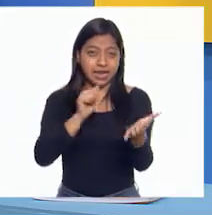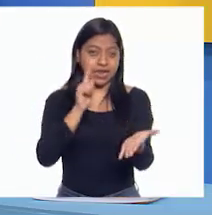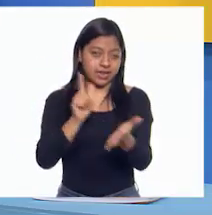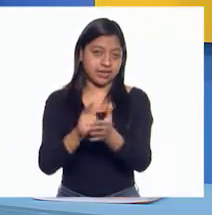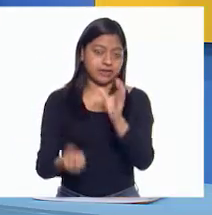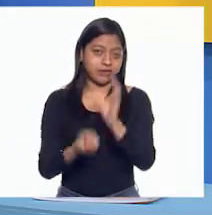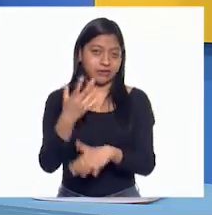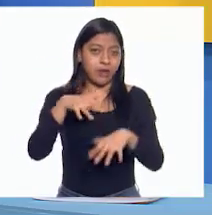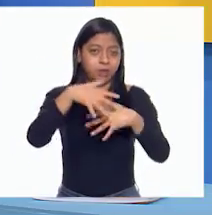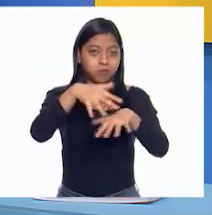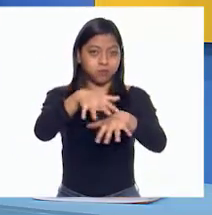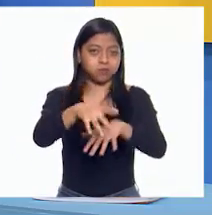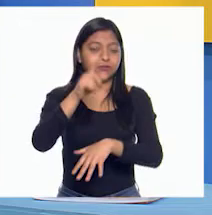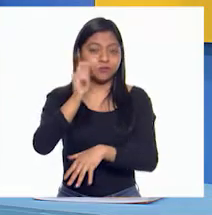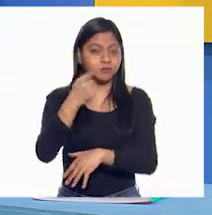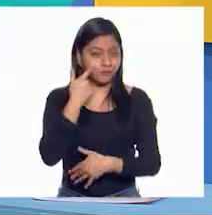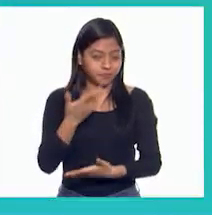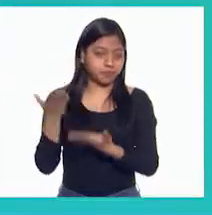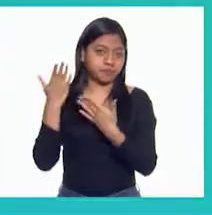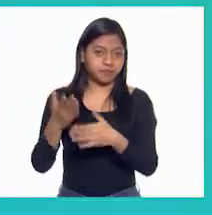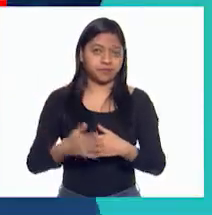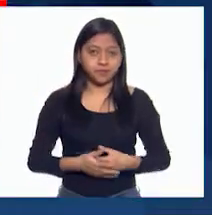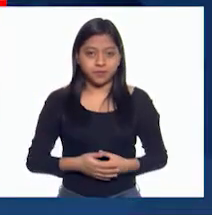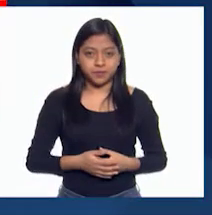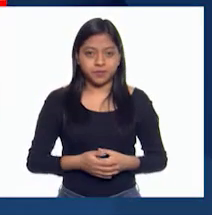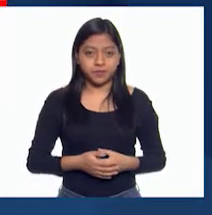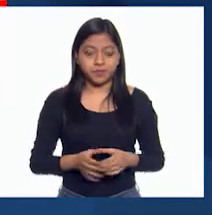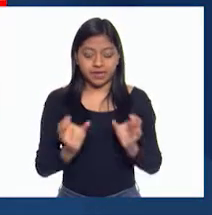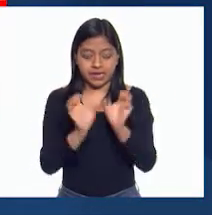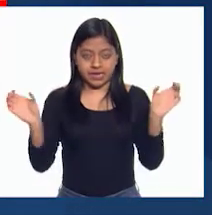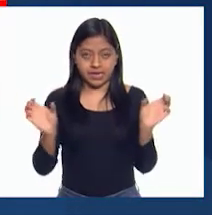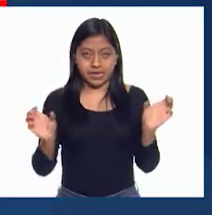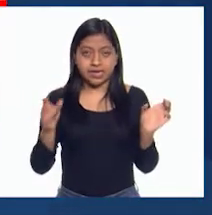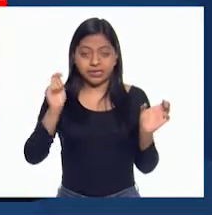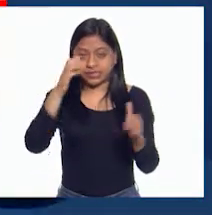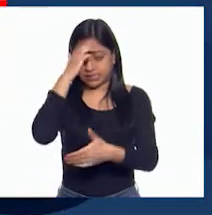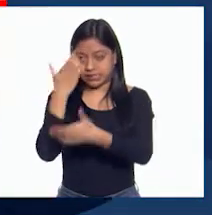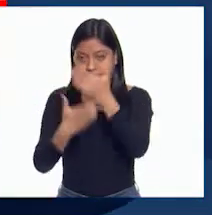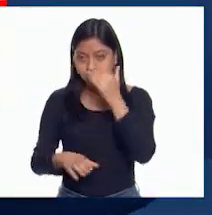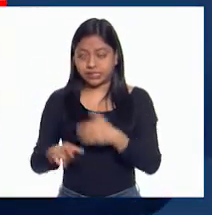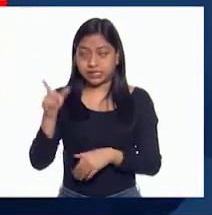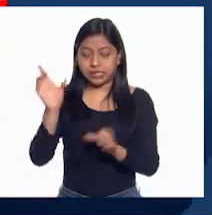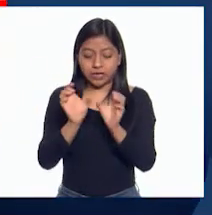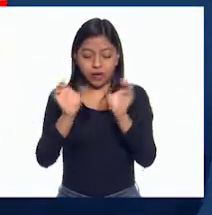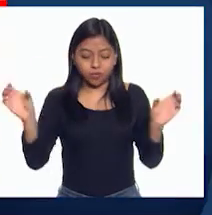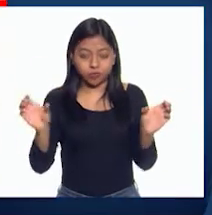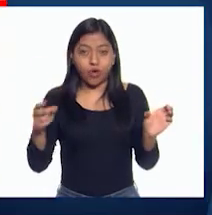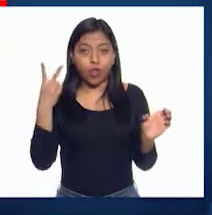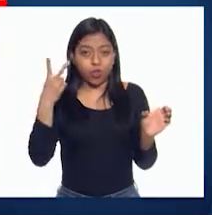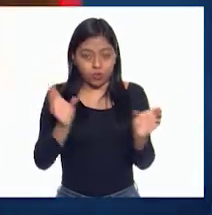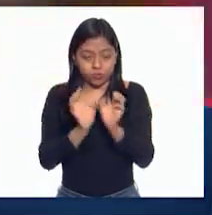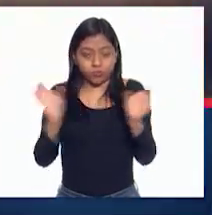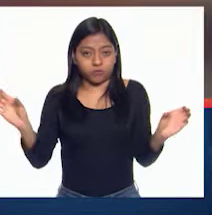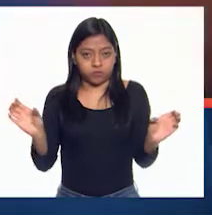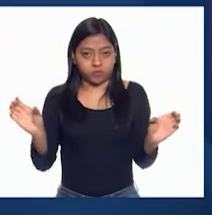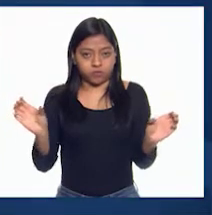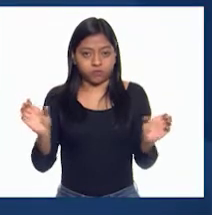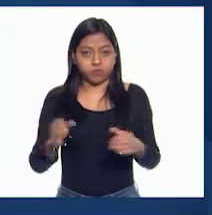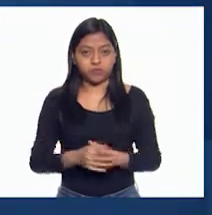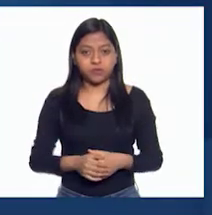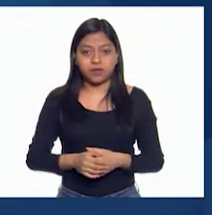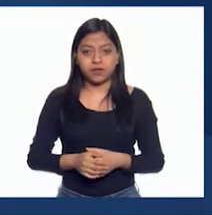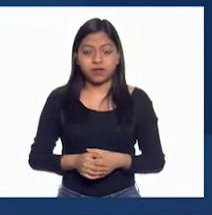podemos mencionar las siguientes. La división de la cristiandad occidental en dos grandes ramas, la